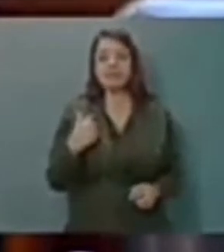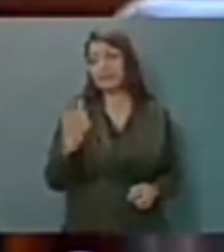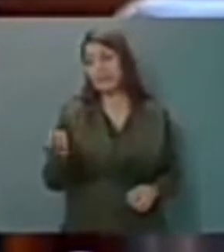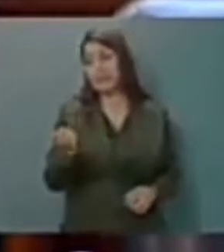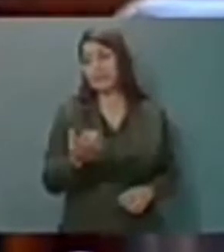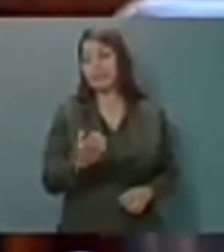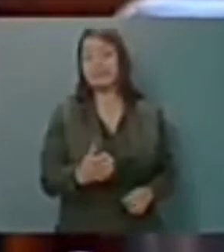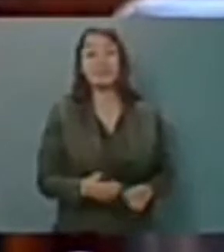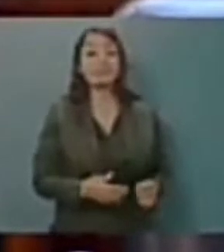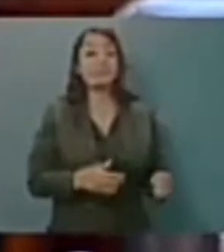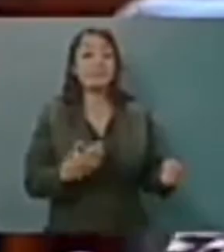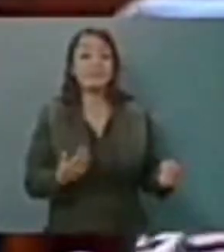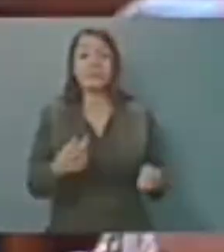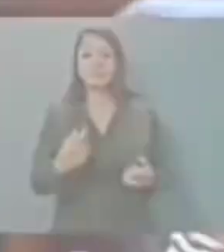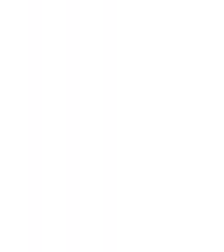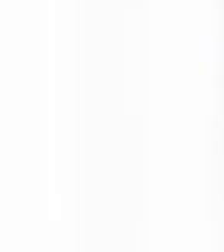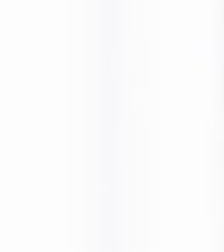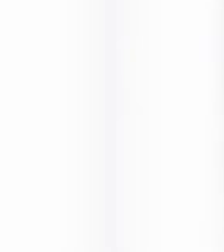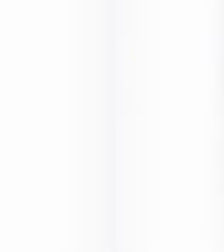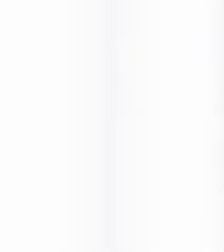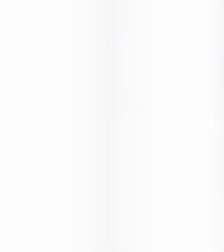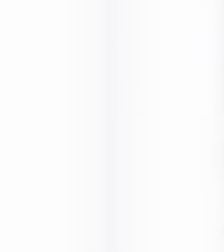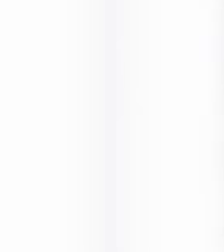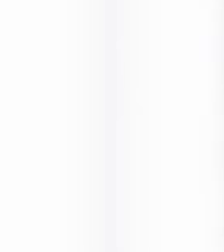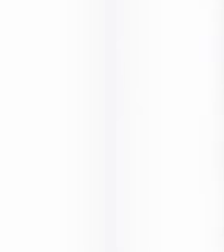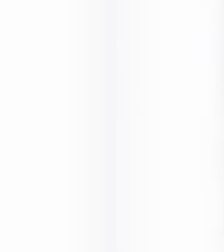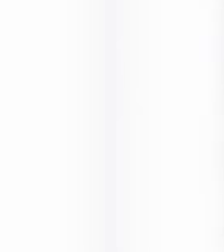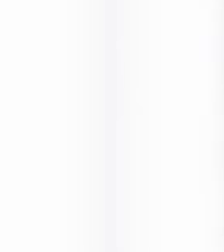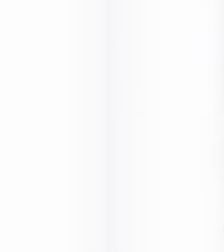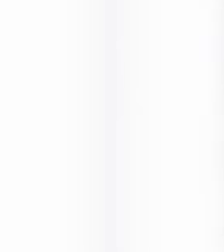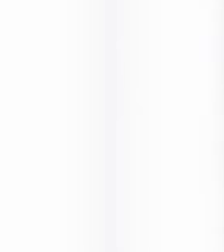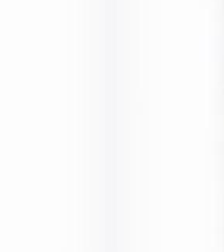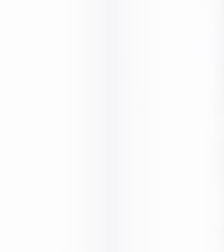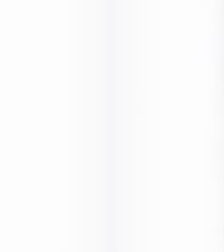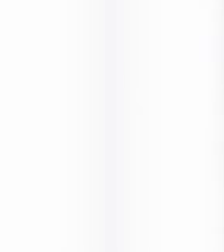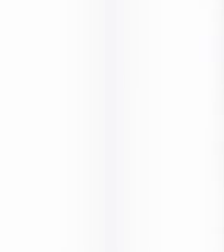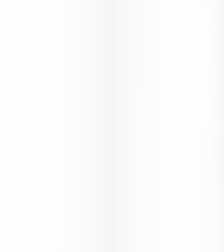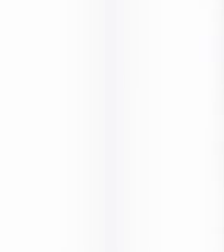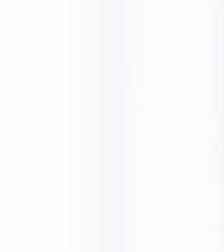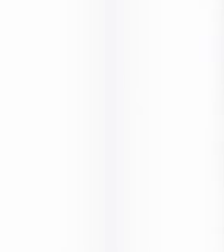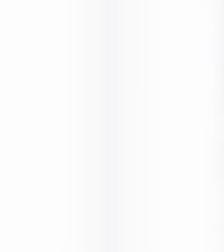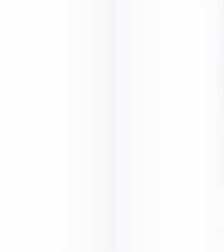joven diputado Rodrigo Ayala, de Nuevas Ideas.